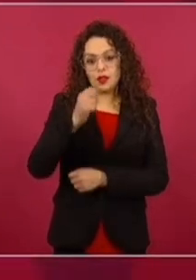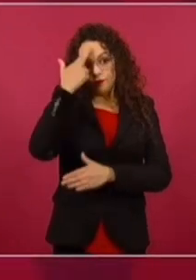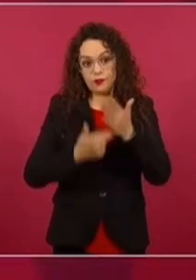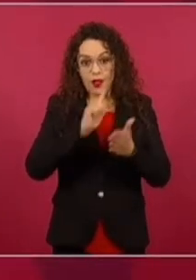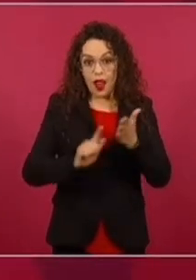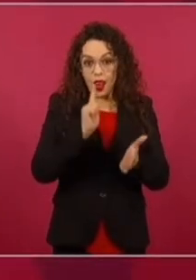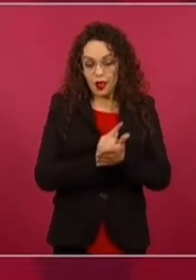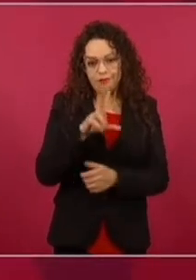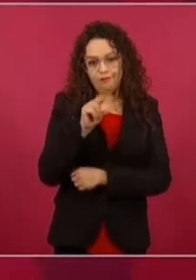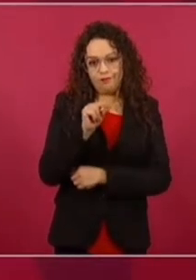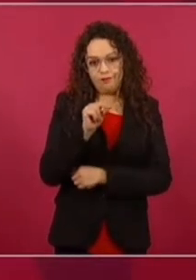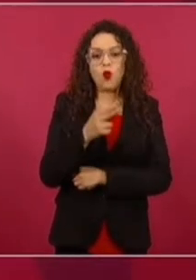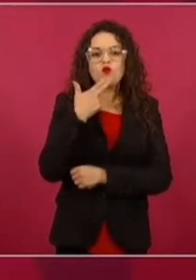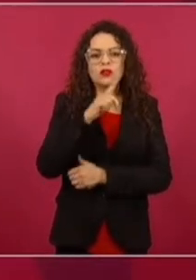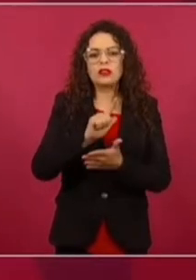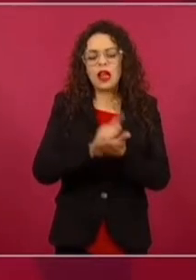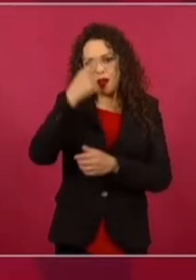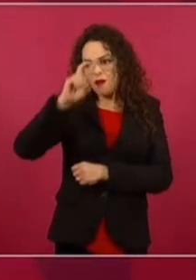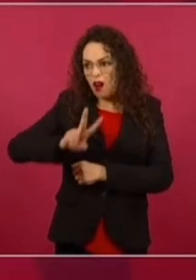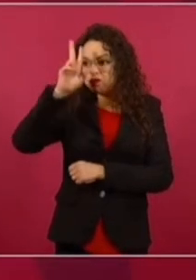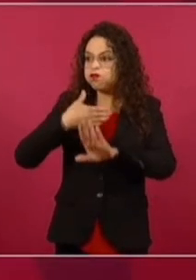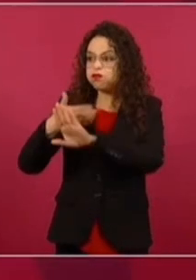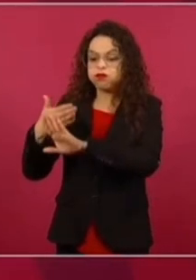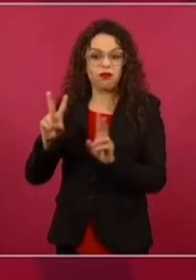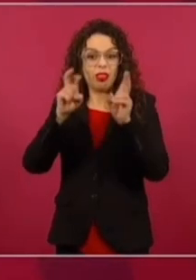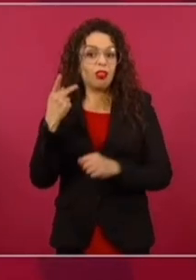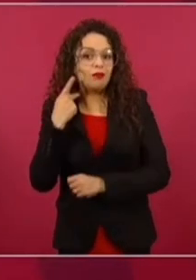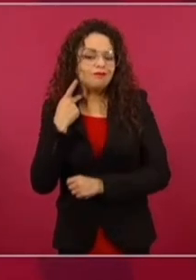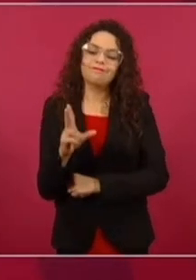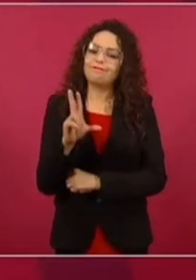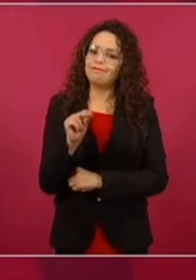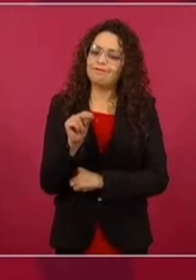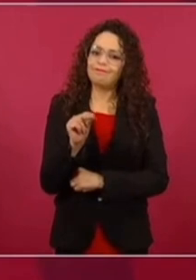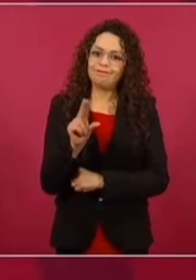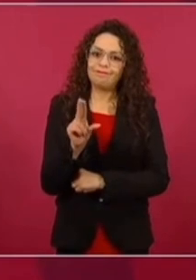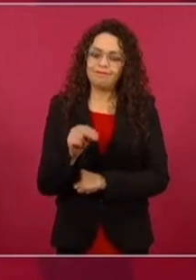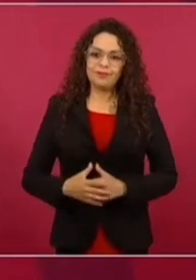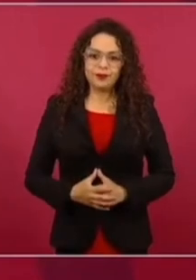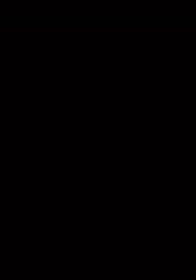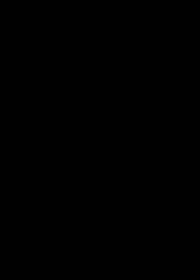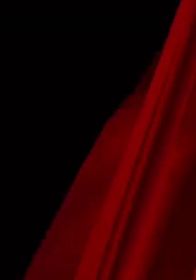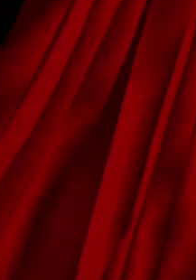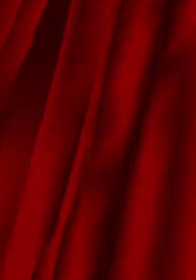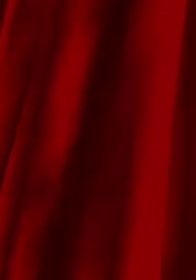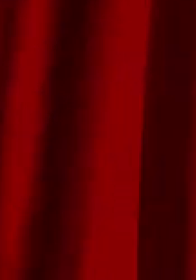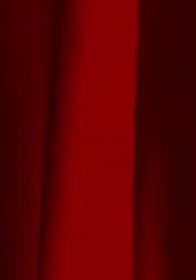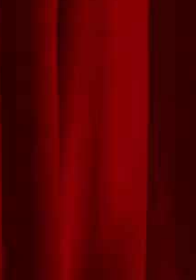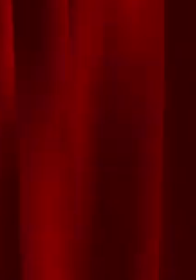no usarla como un instrumento para venganzas políticas. Yo tengo otros datos.